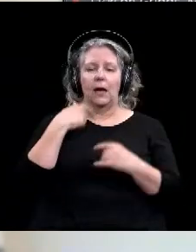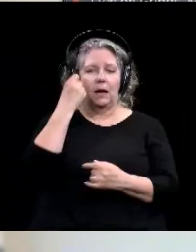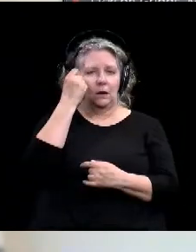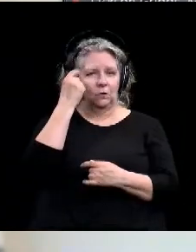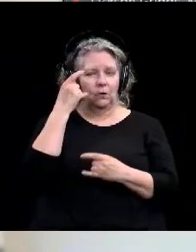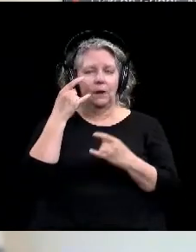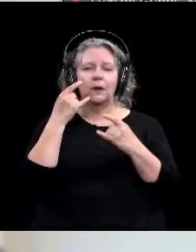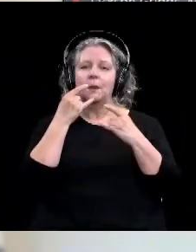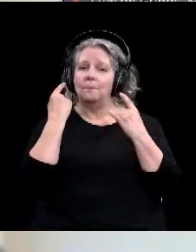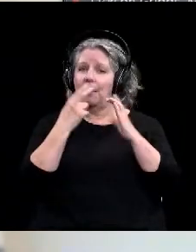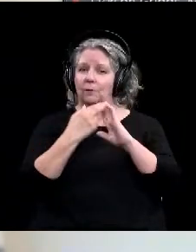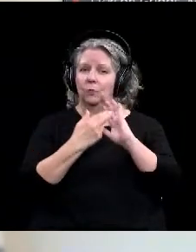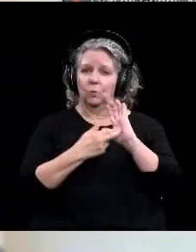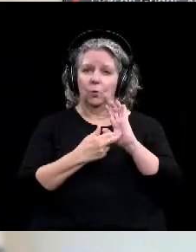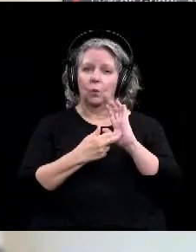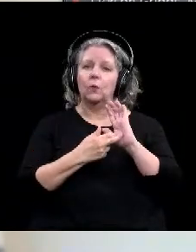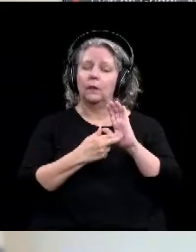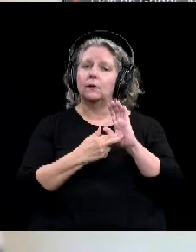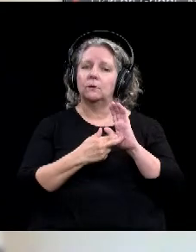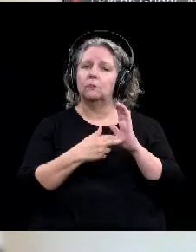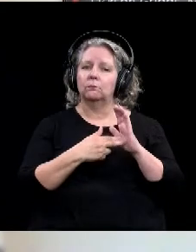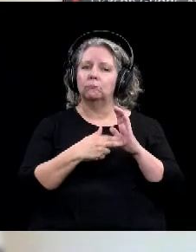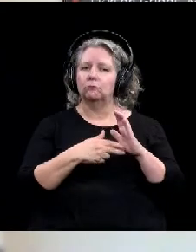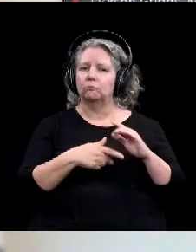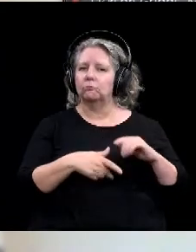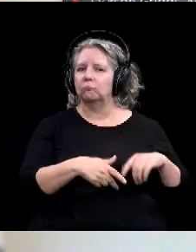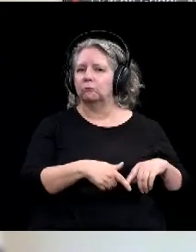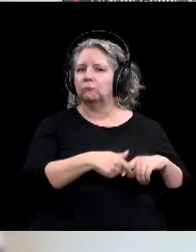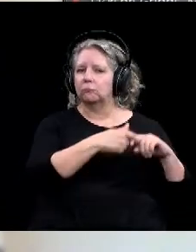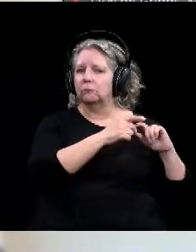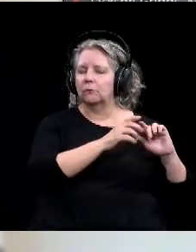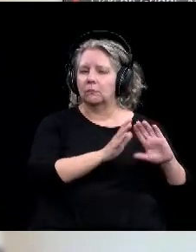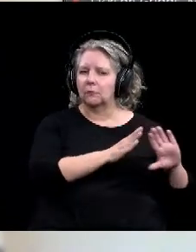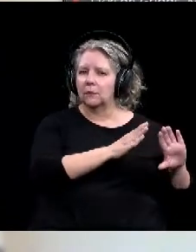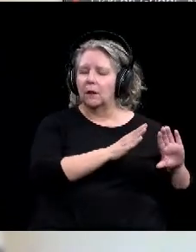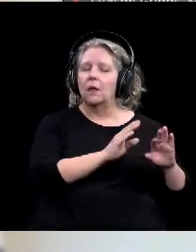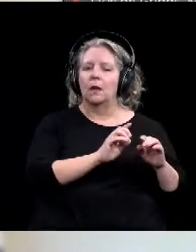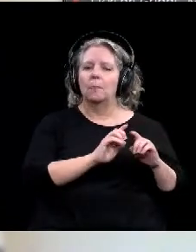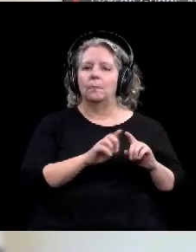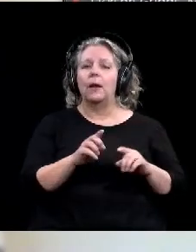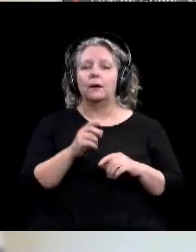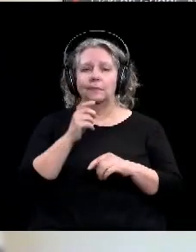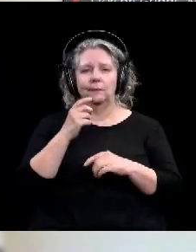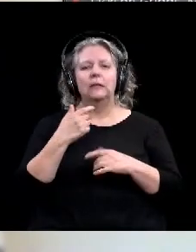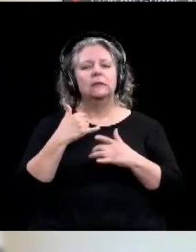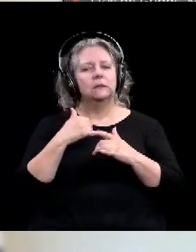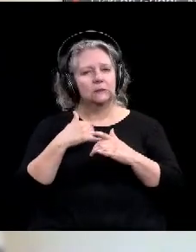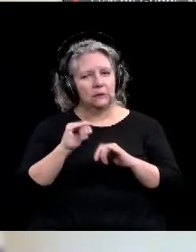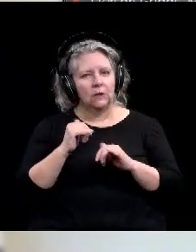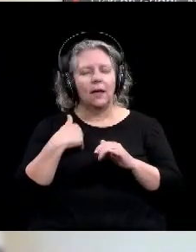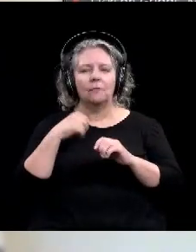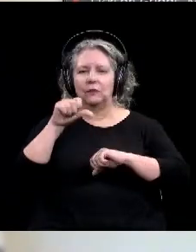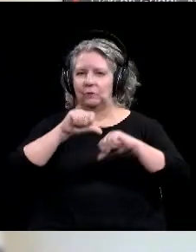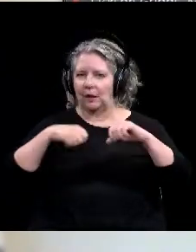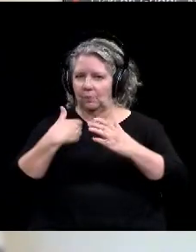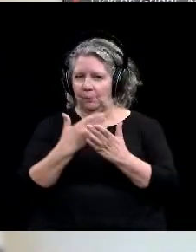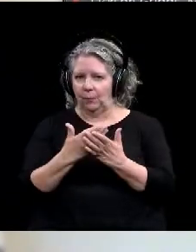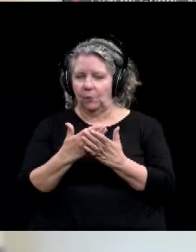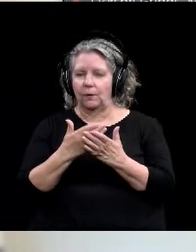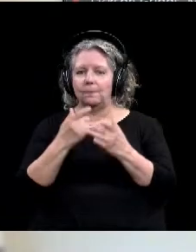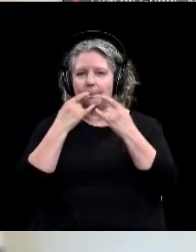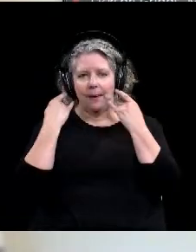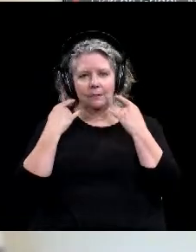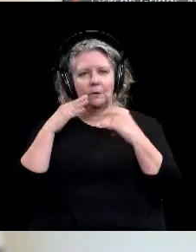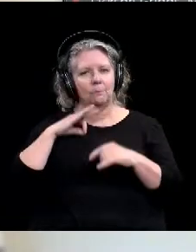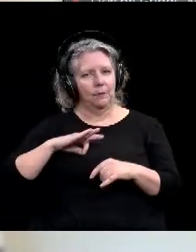social y continúen usando sus mascarillas y aunque ya se ha levantado eso de que no